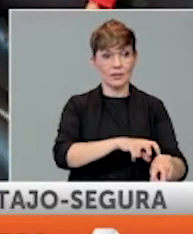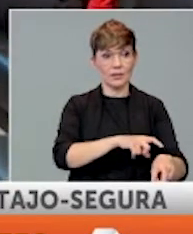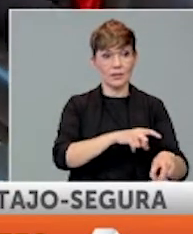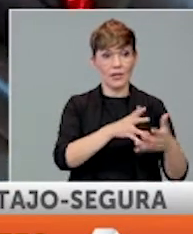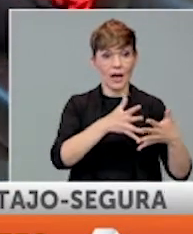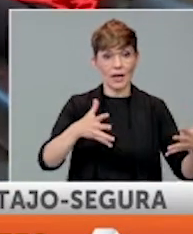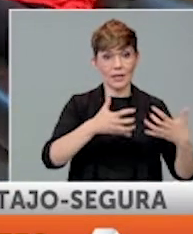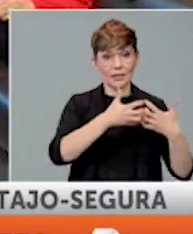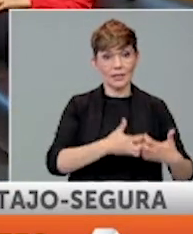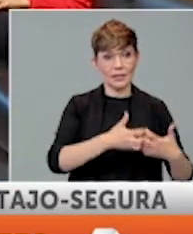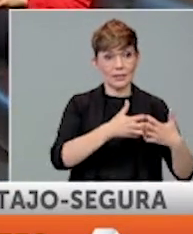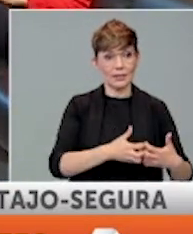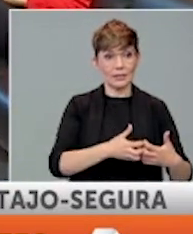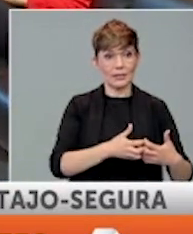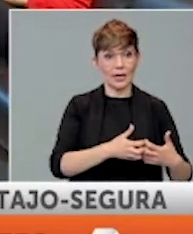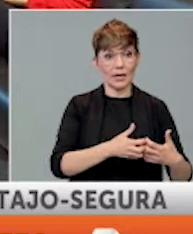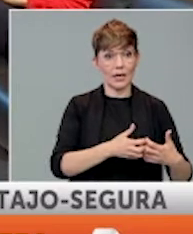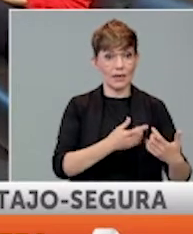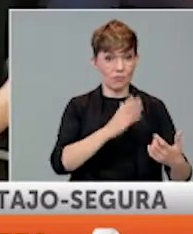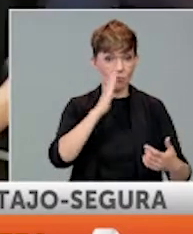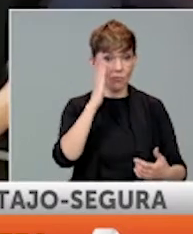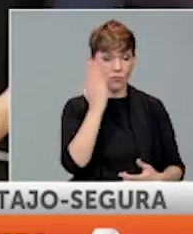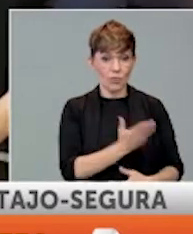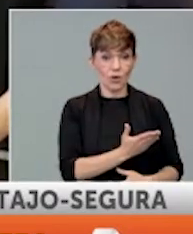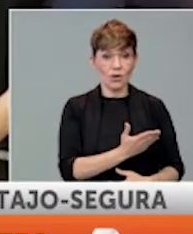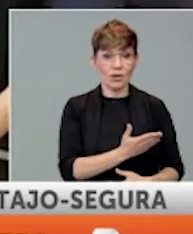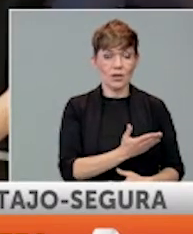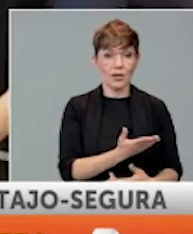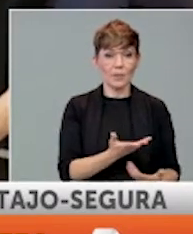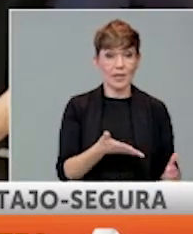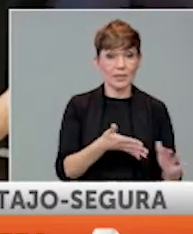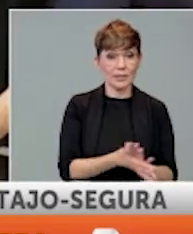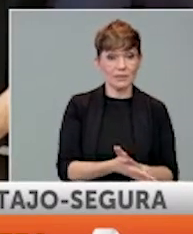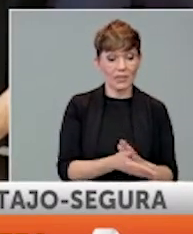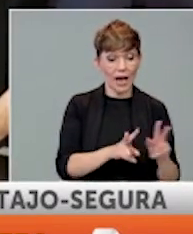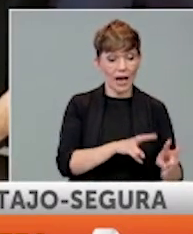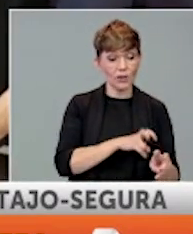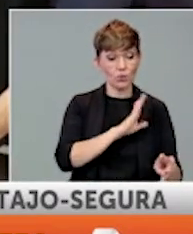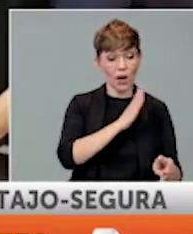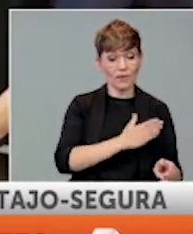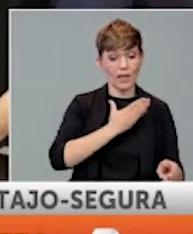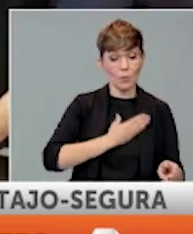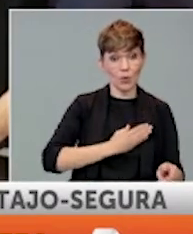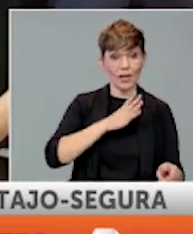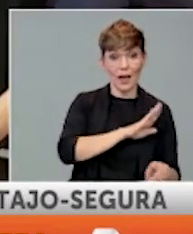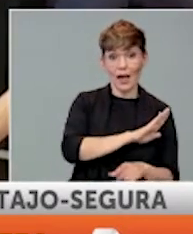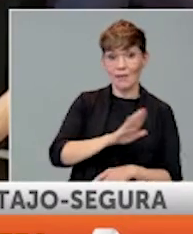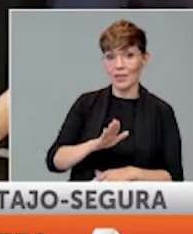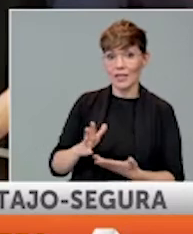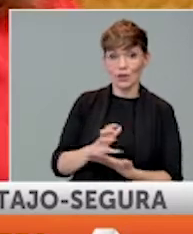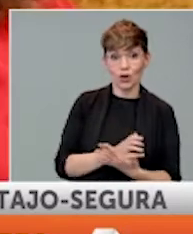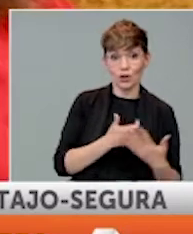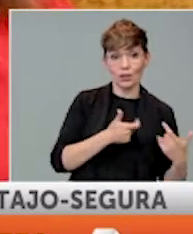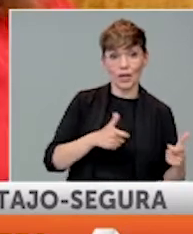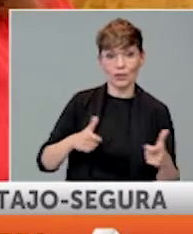agroindustria caiga, me parece lamentable ese tipo de manifestaciones, pero esto va a afectar a todos, por desgracia, no solo al gran sector